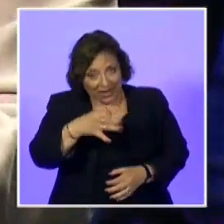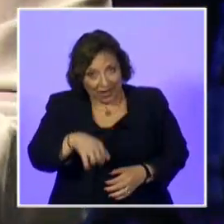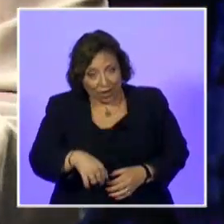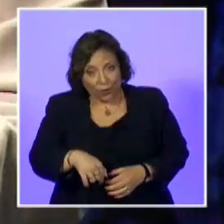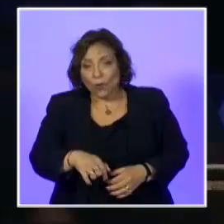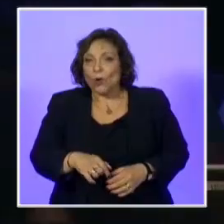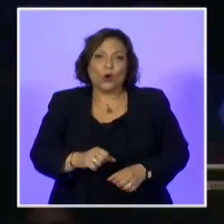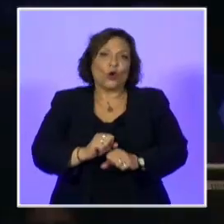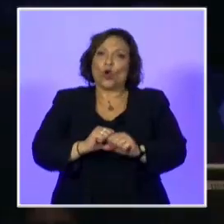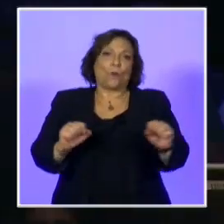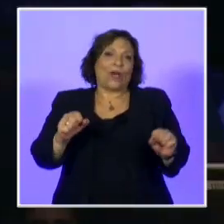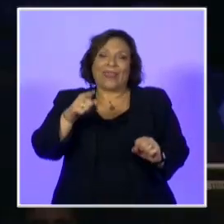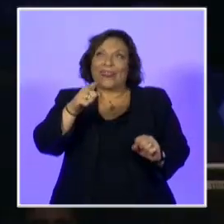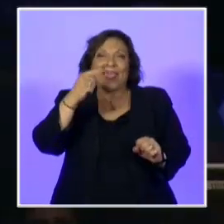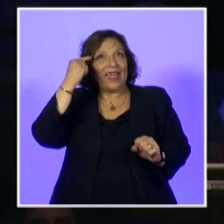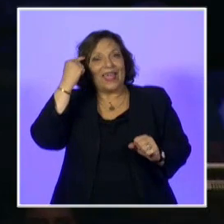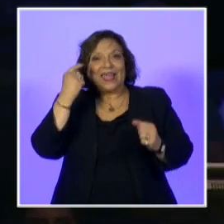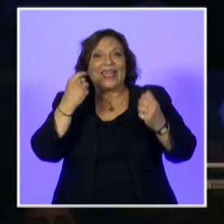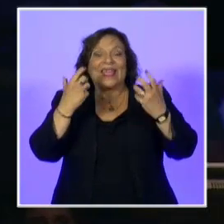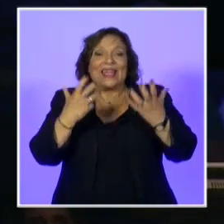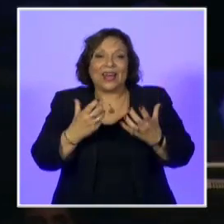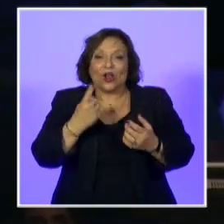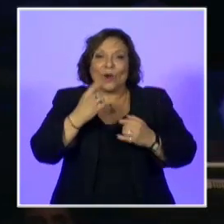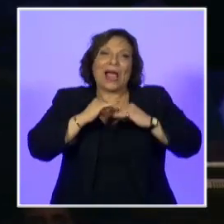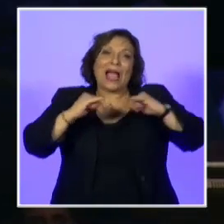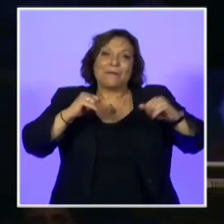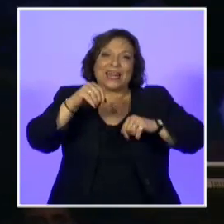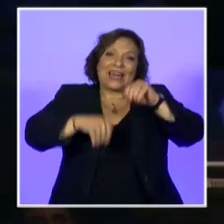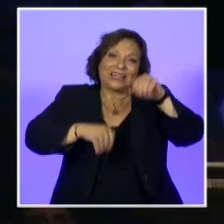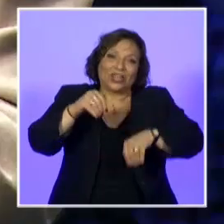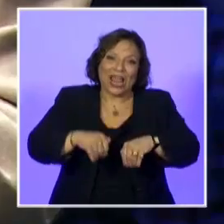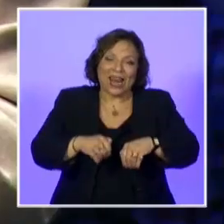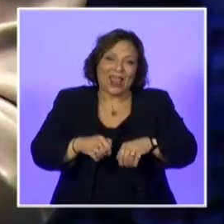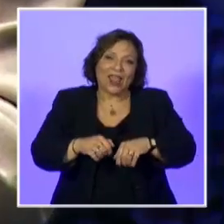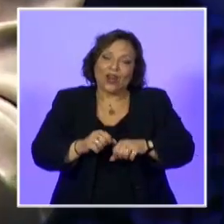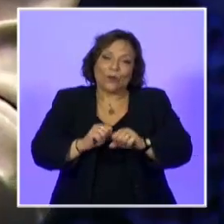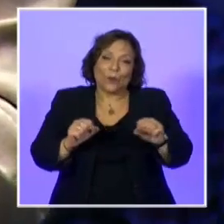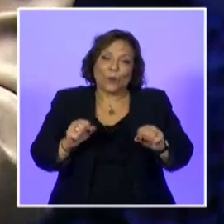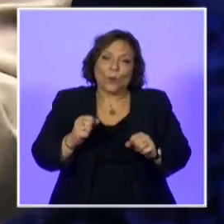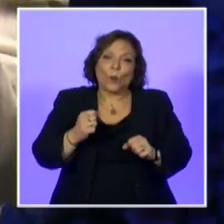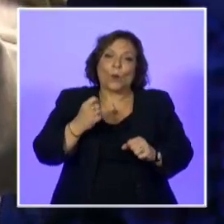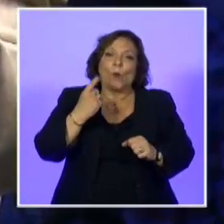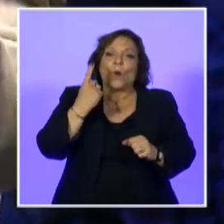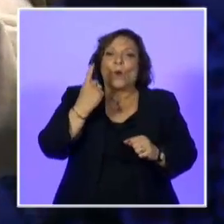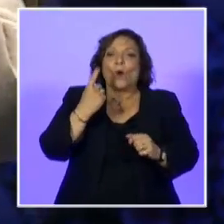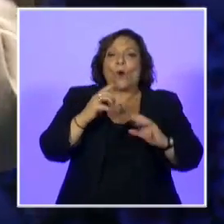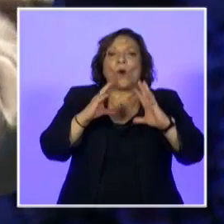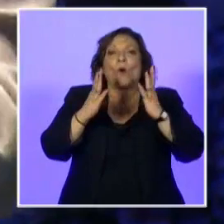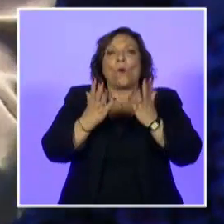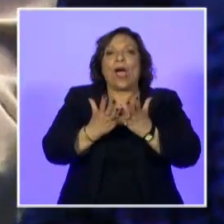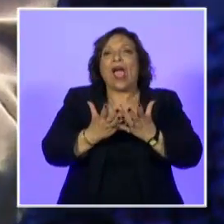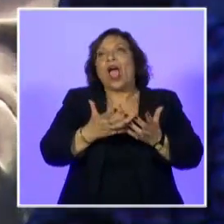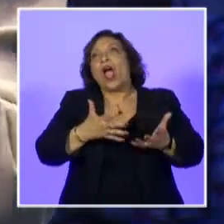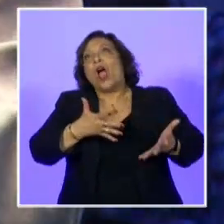No podemos pretender en una campaña electoral una oda a la